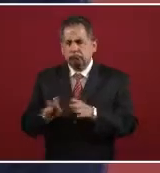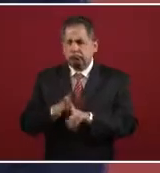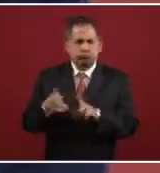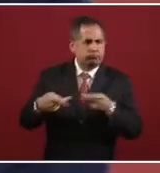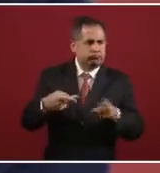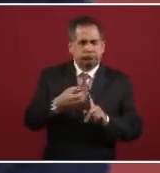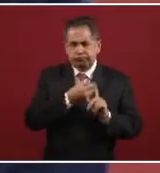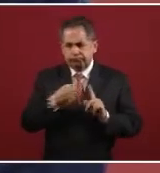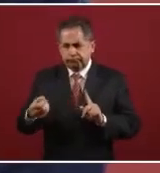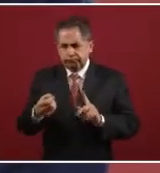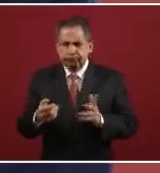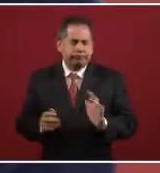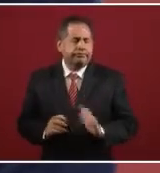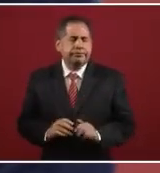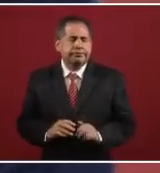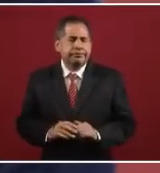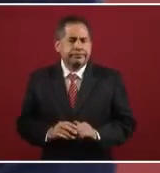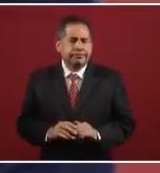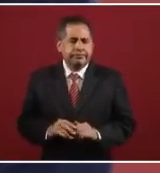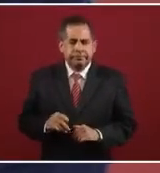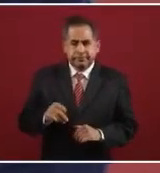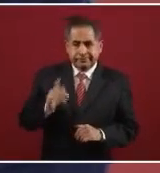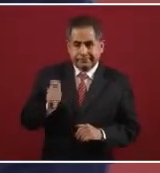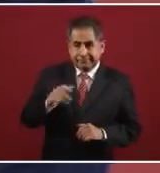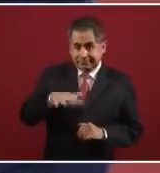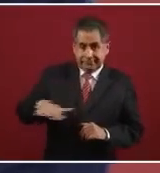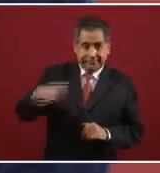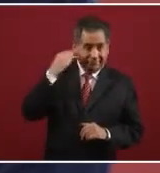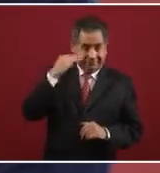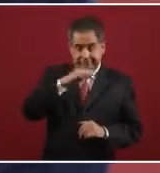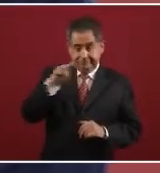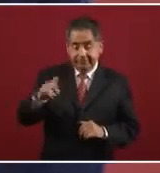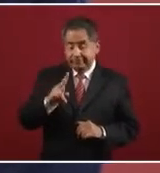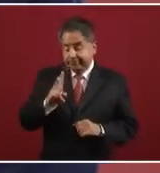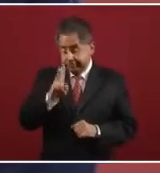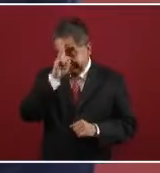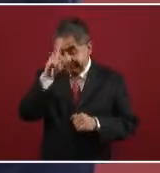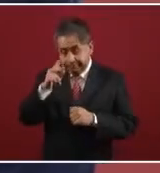Esta es una zona violenta